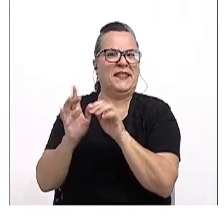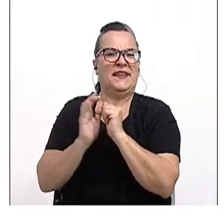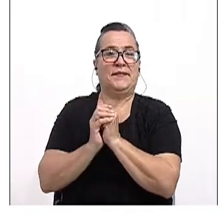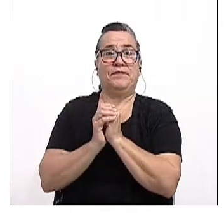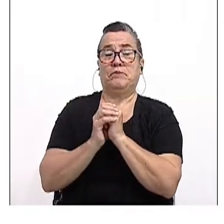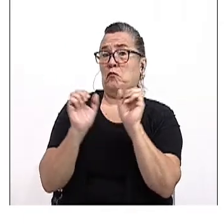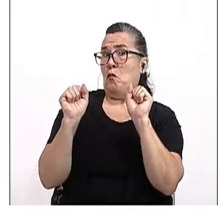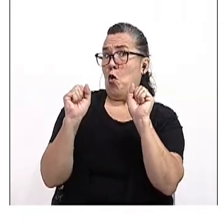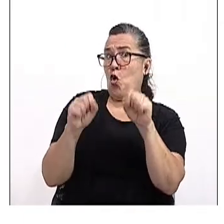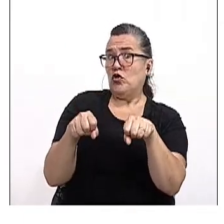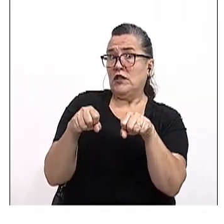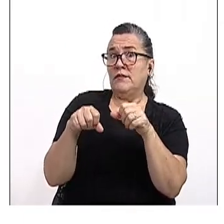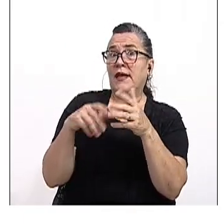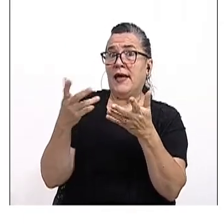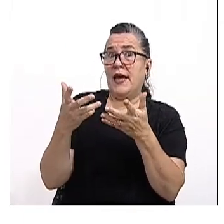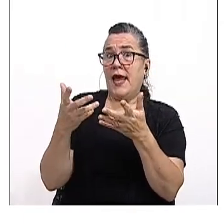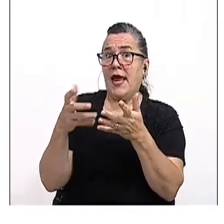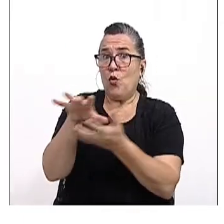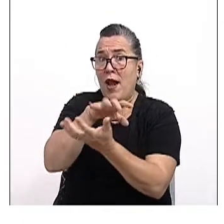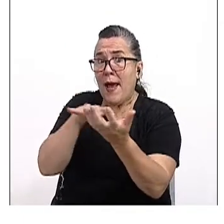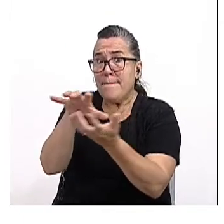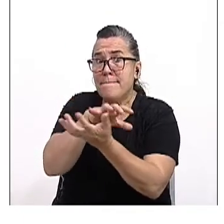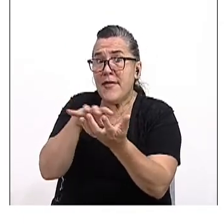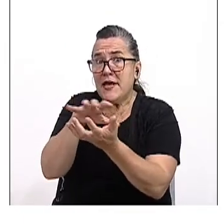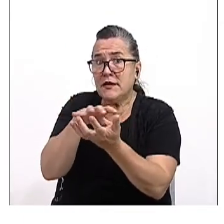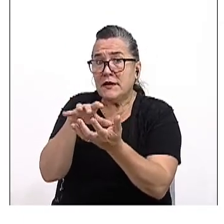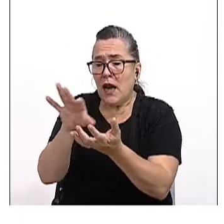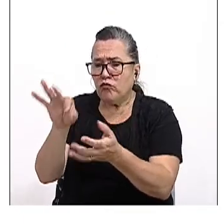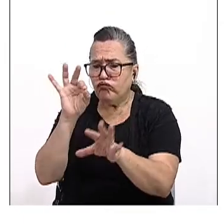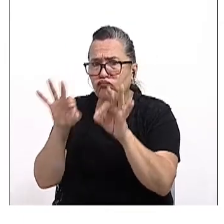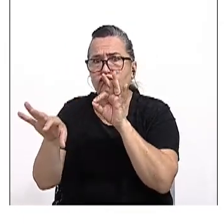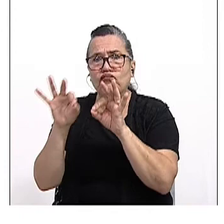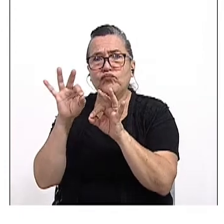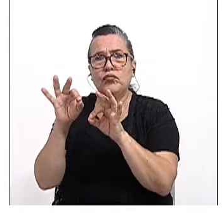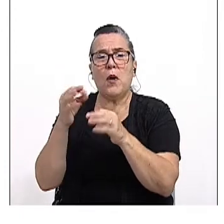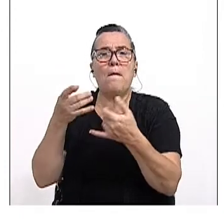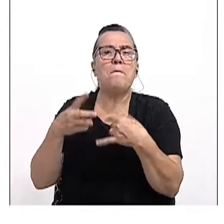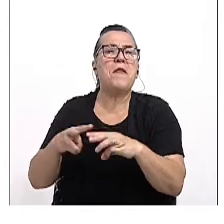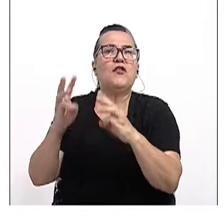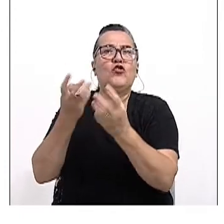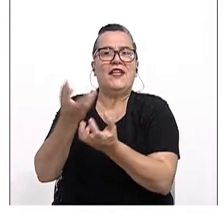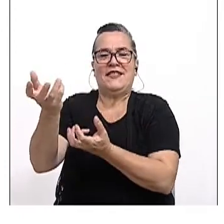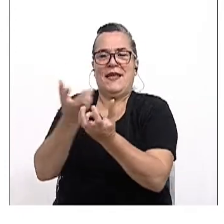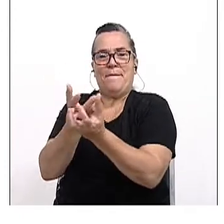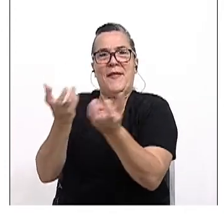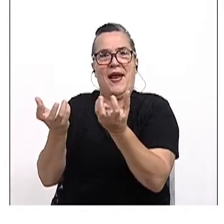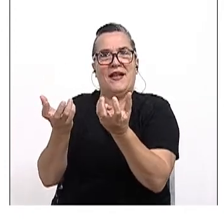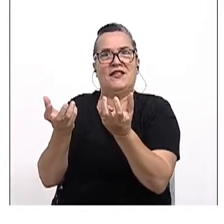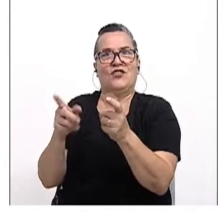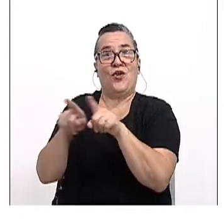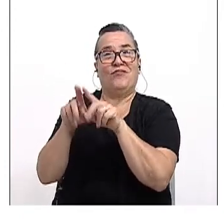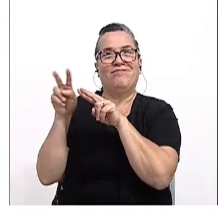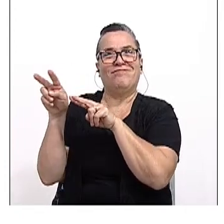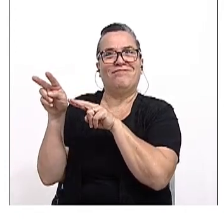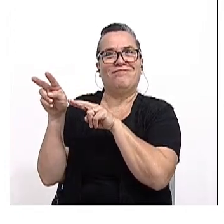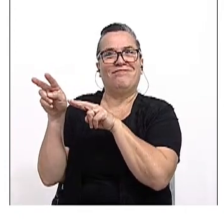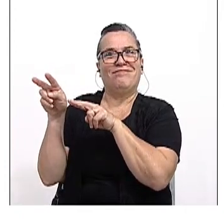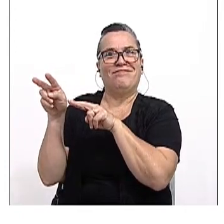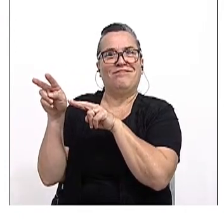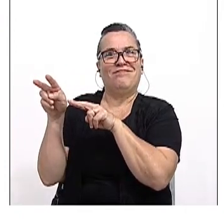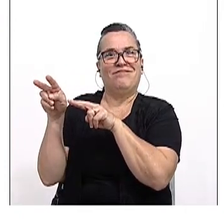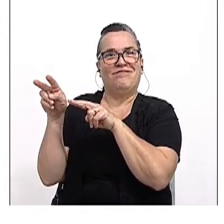Es posible extraer los componentes de una mezcla utilizando métodos de separación apropiados.